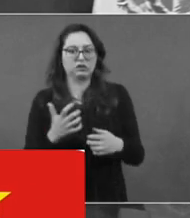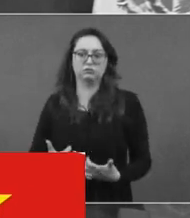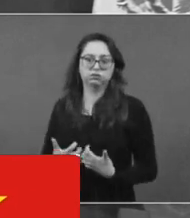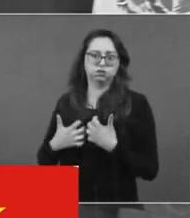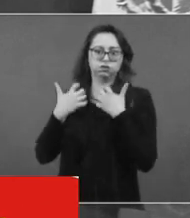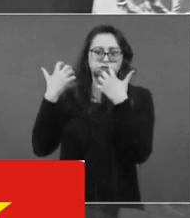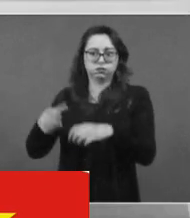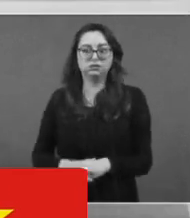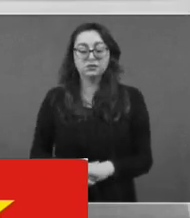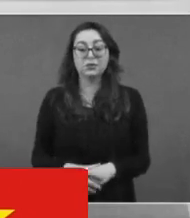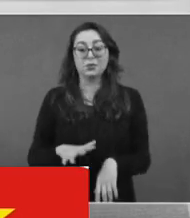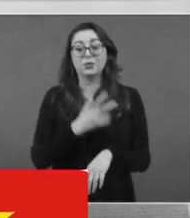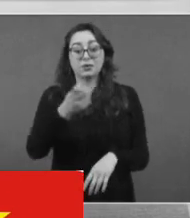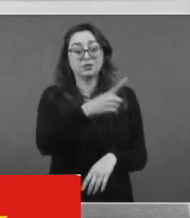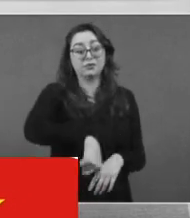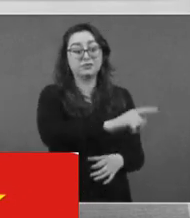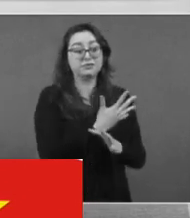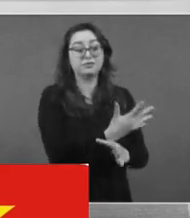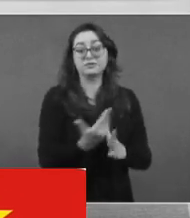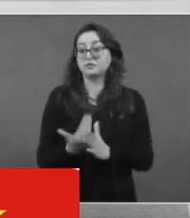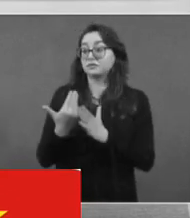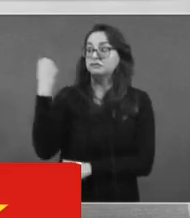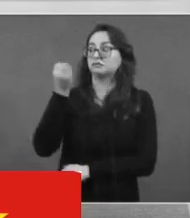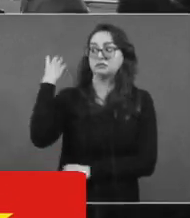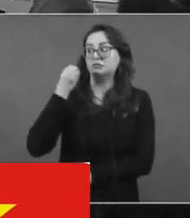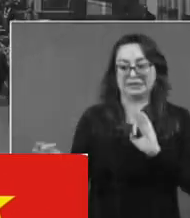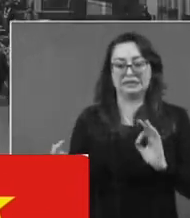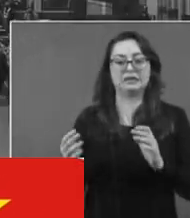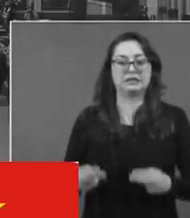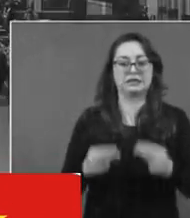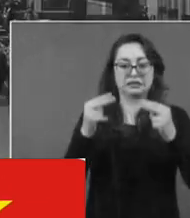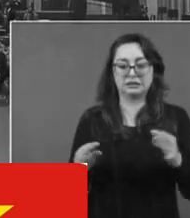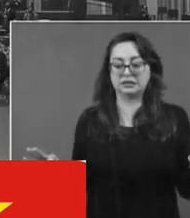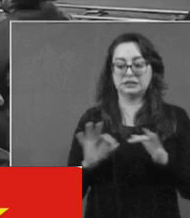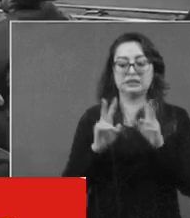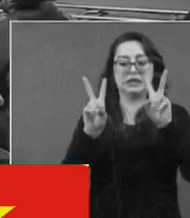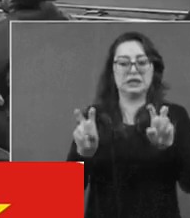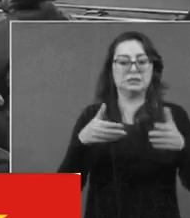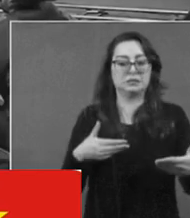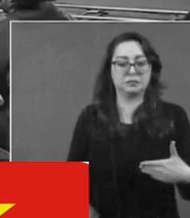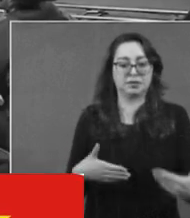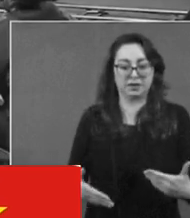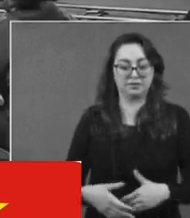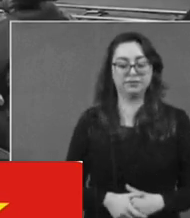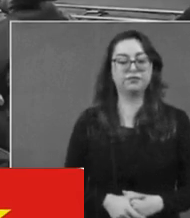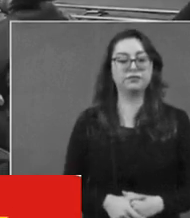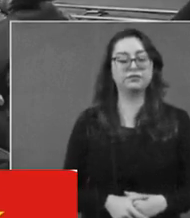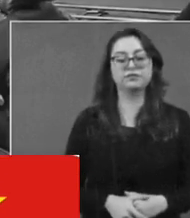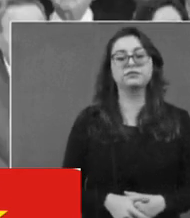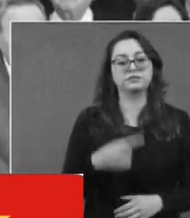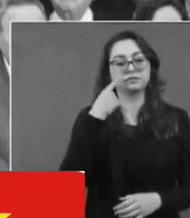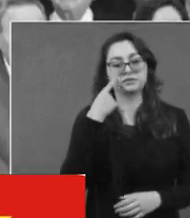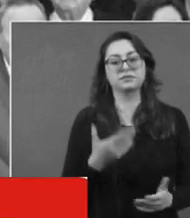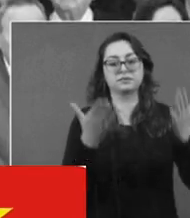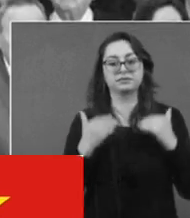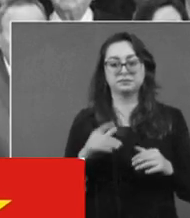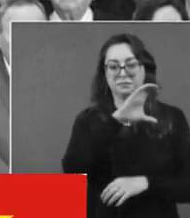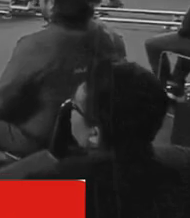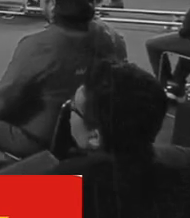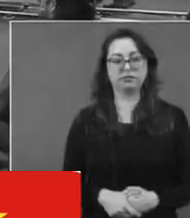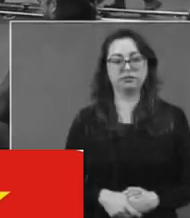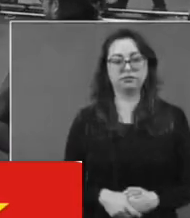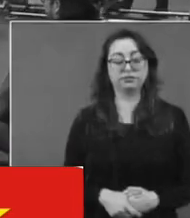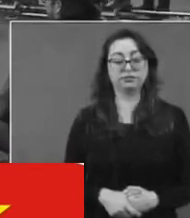censurarnos. Ya no quieren la mañanera. Nada más concluimos, ahí está la foto. Ahí están juntos ya, agarraditos de la